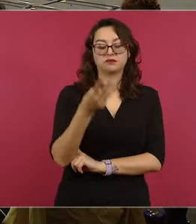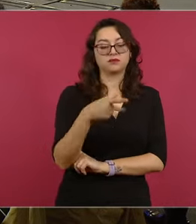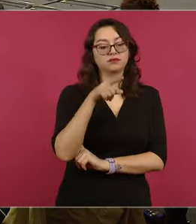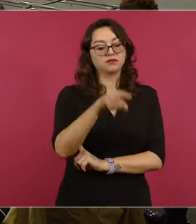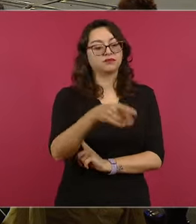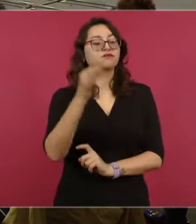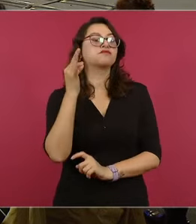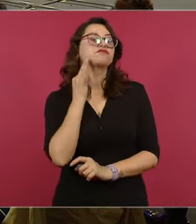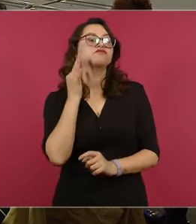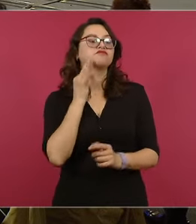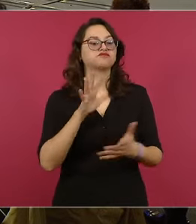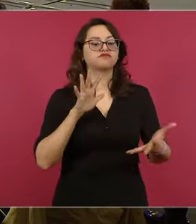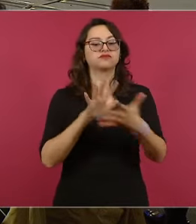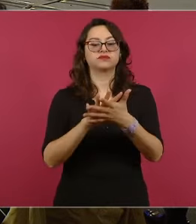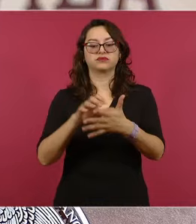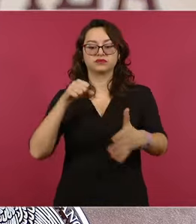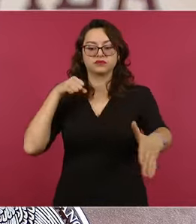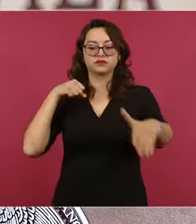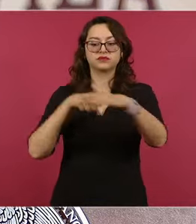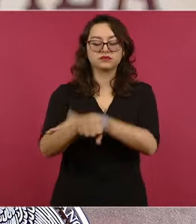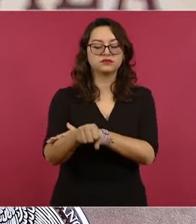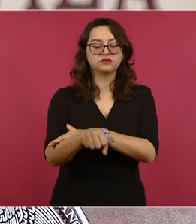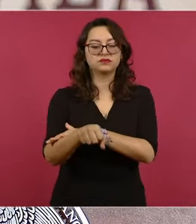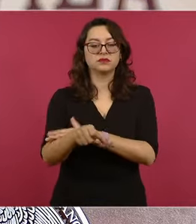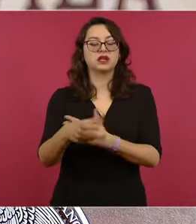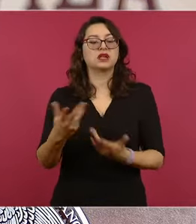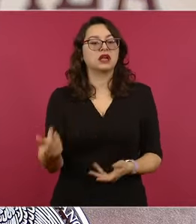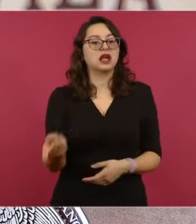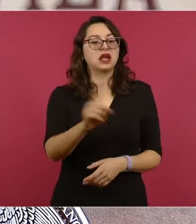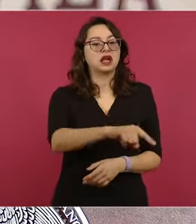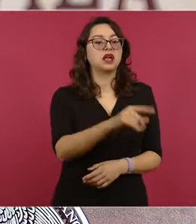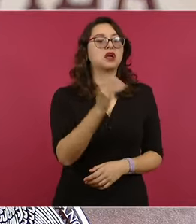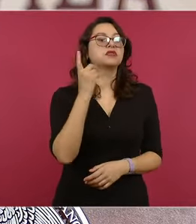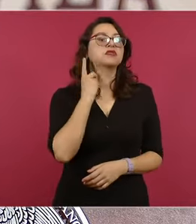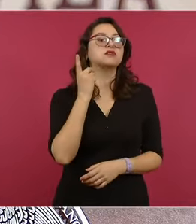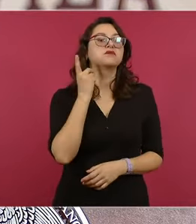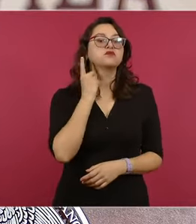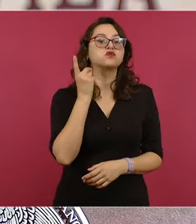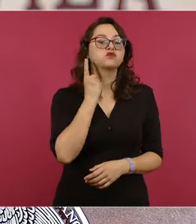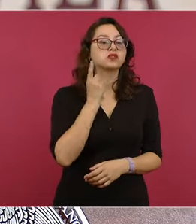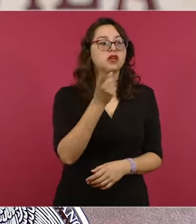que el fiscal fuera sustituido de manera permanente. ¿Lo están